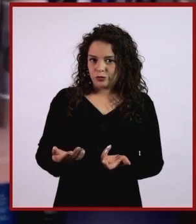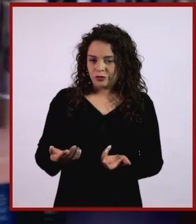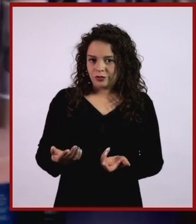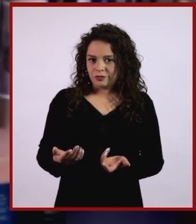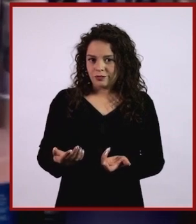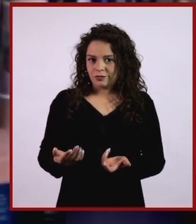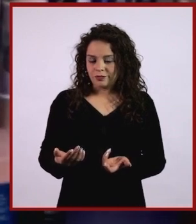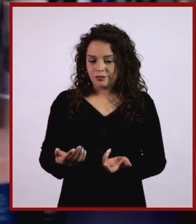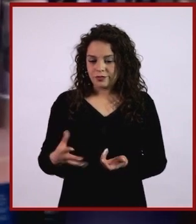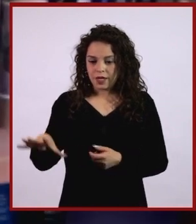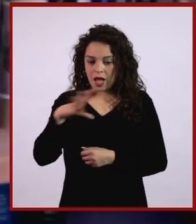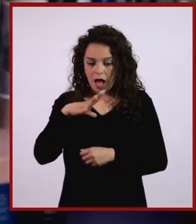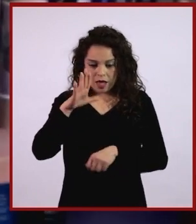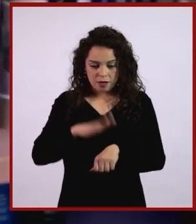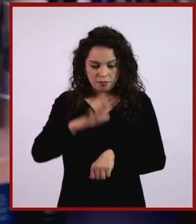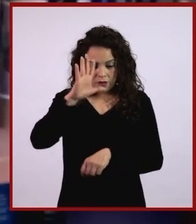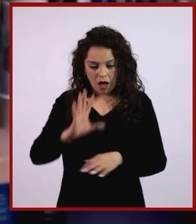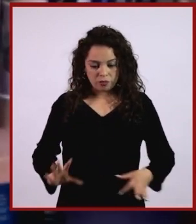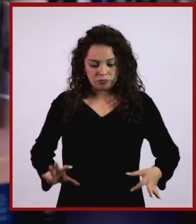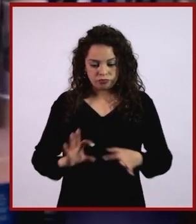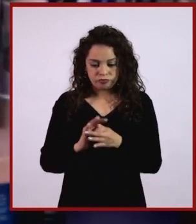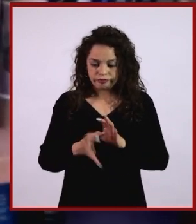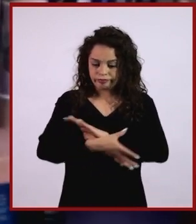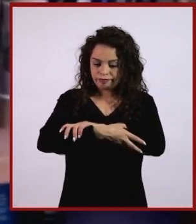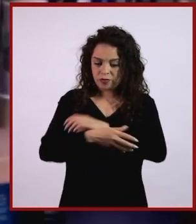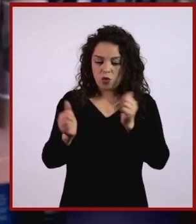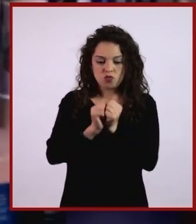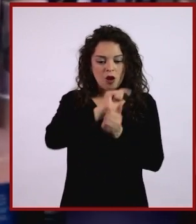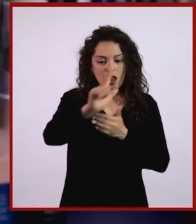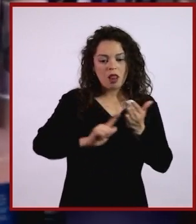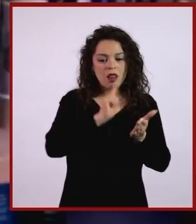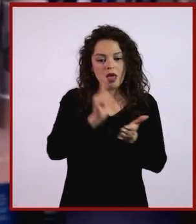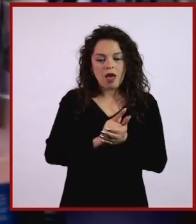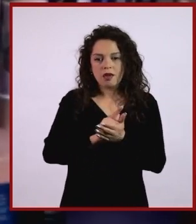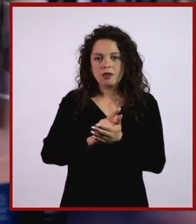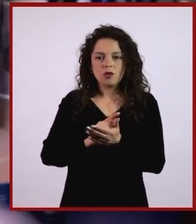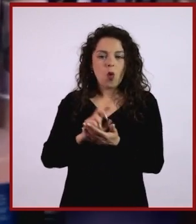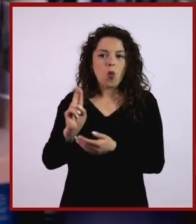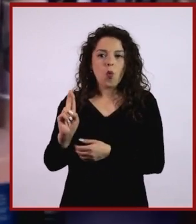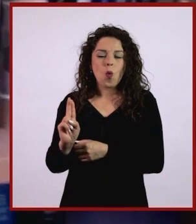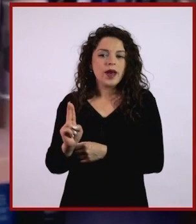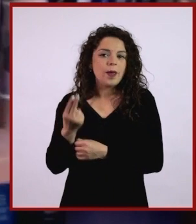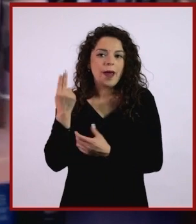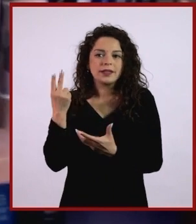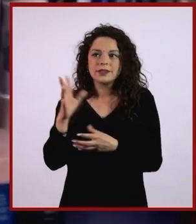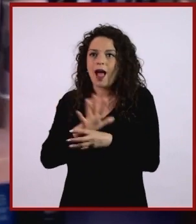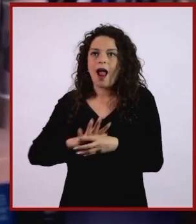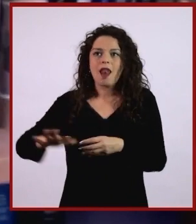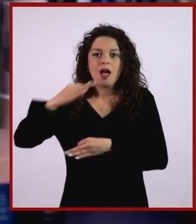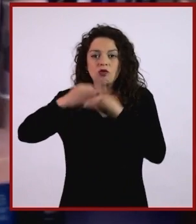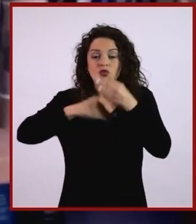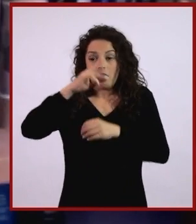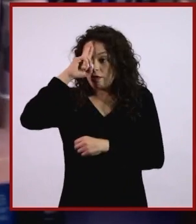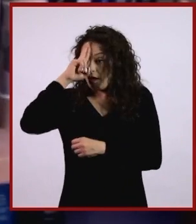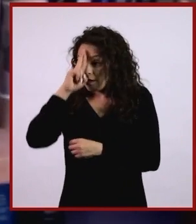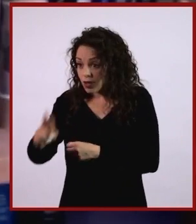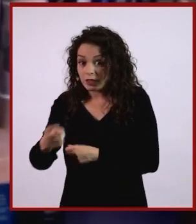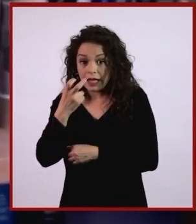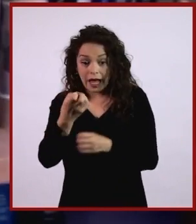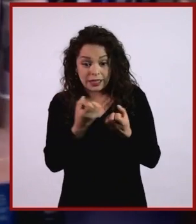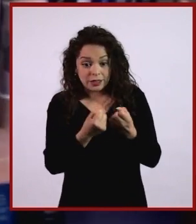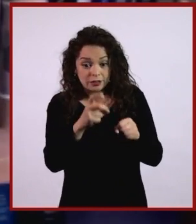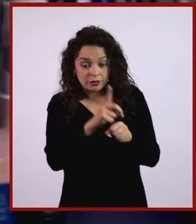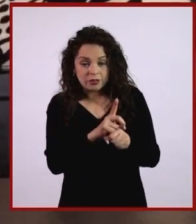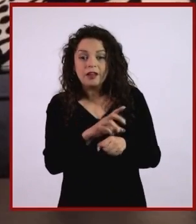sociedad relativamente en la que existe una mayor cohesión, en la que se aplican leyes universales y esas leyes son respetadas por todos, es